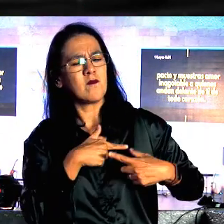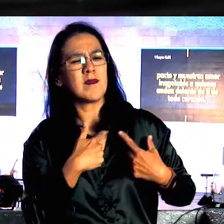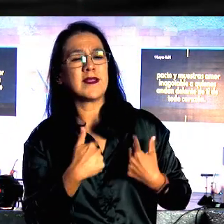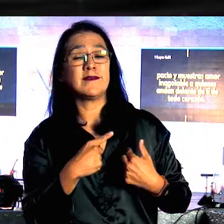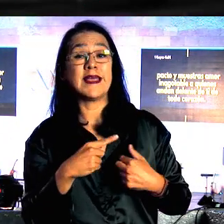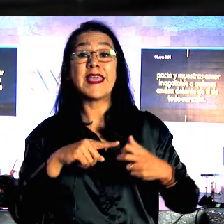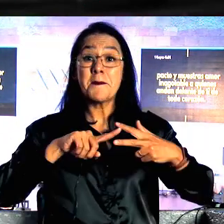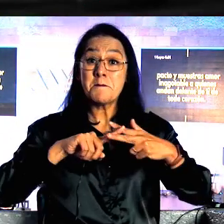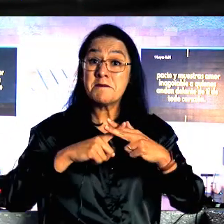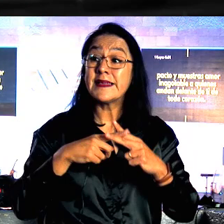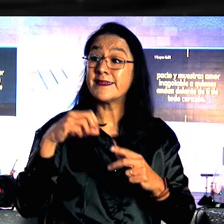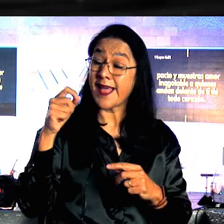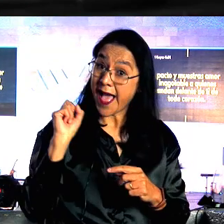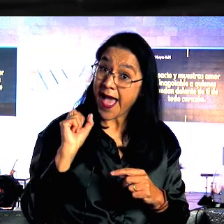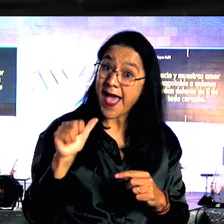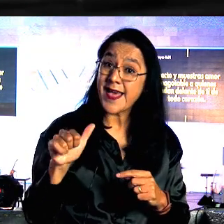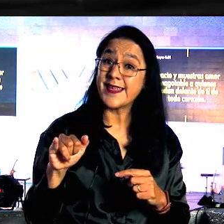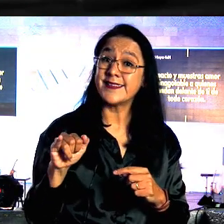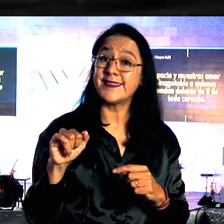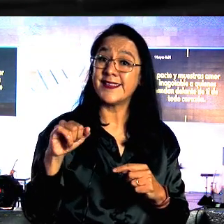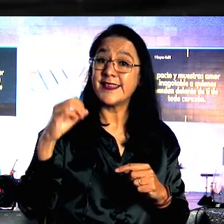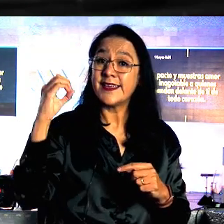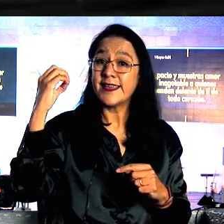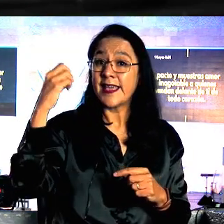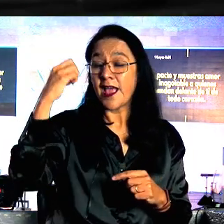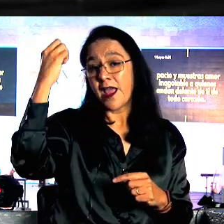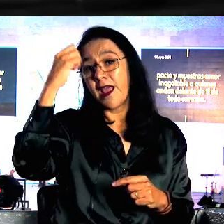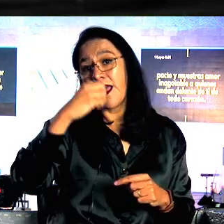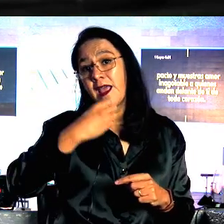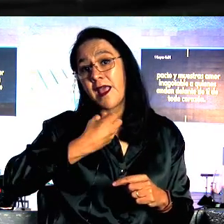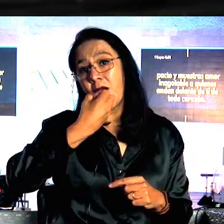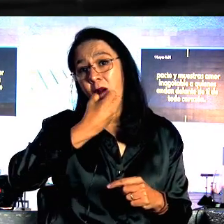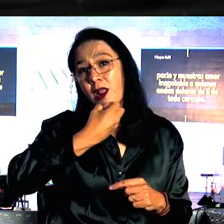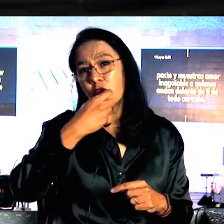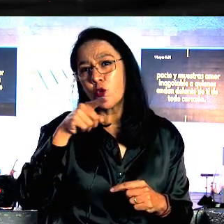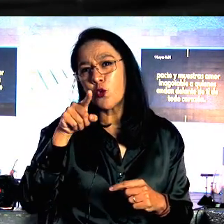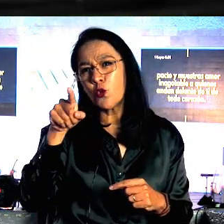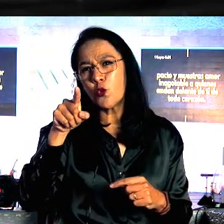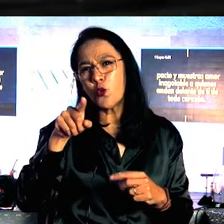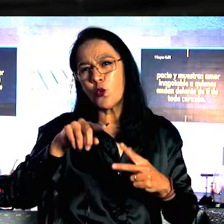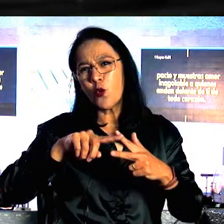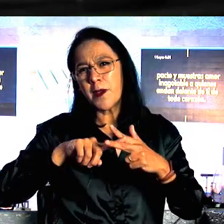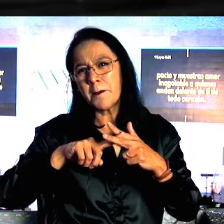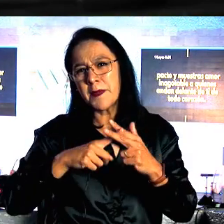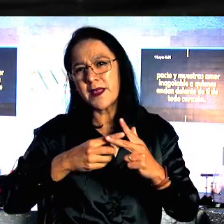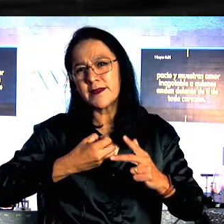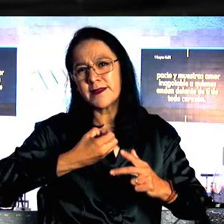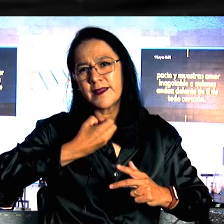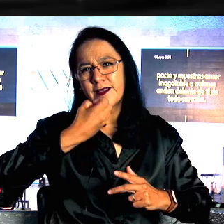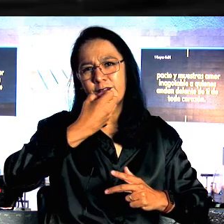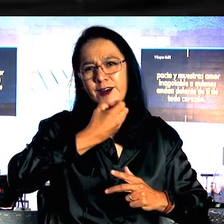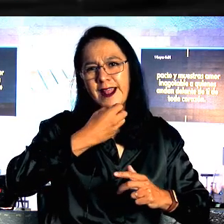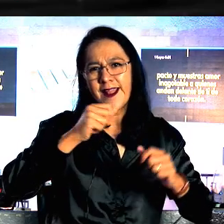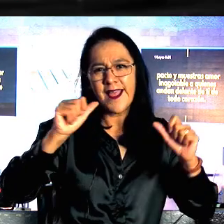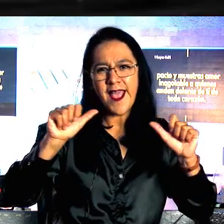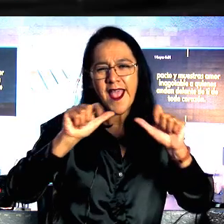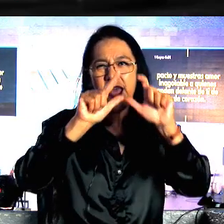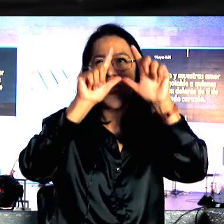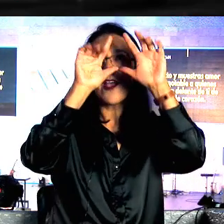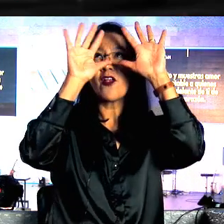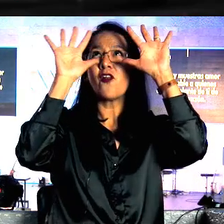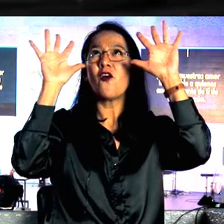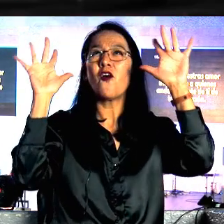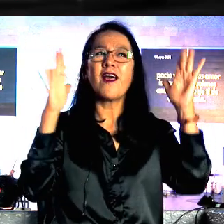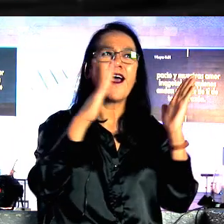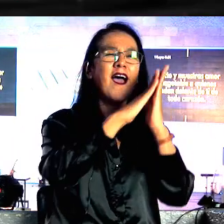su oración. Dándole gloria al Señor. ¿Qué tienes que aprender a hacer tú? Dale la gloria al Señor. Comienza alabando.